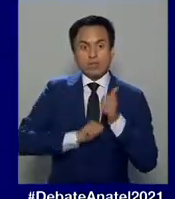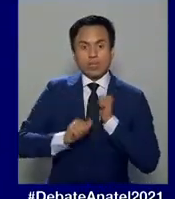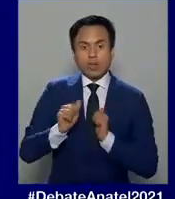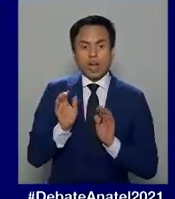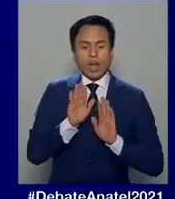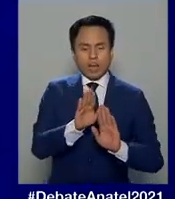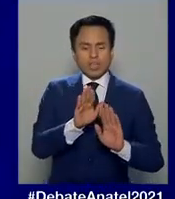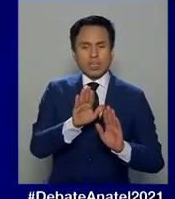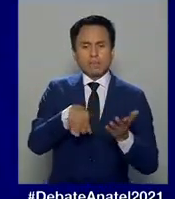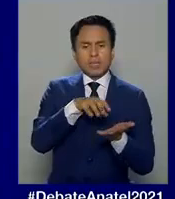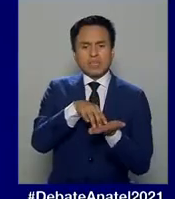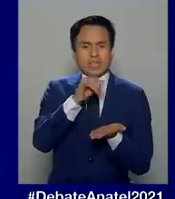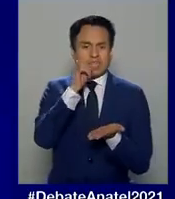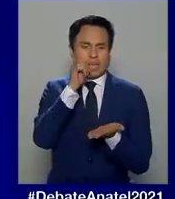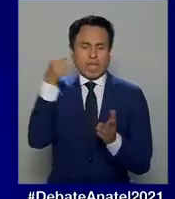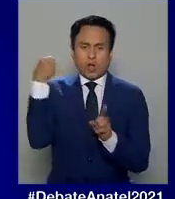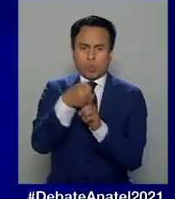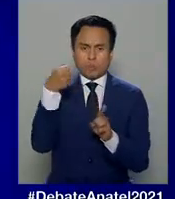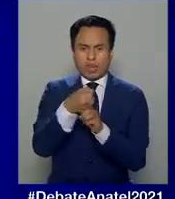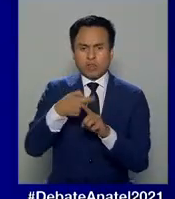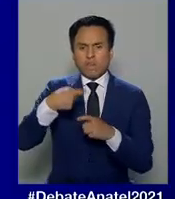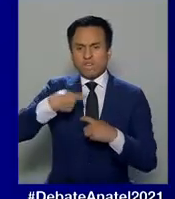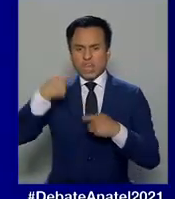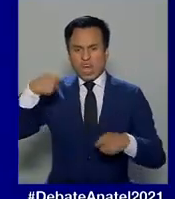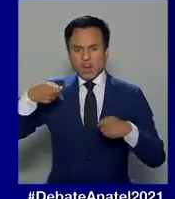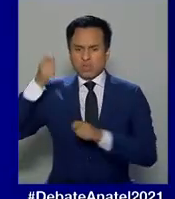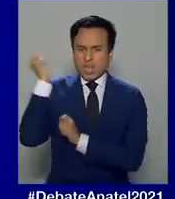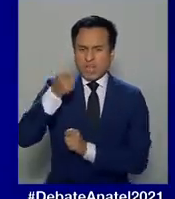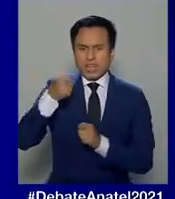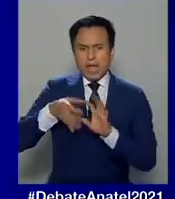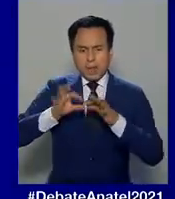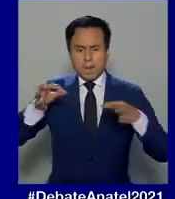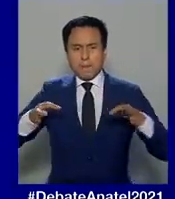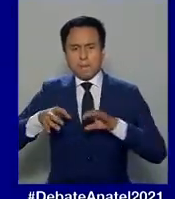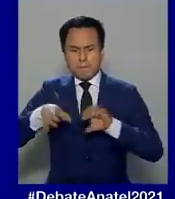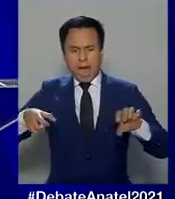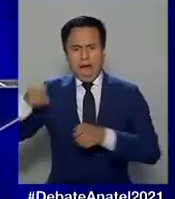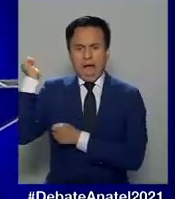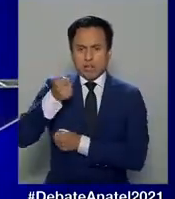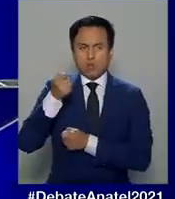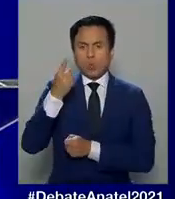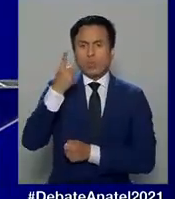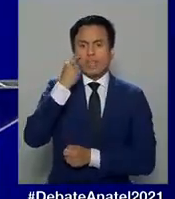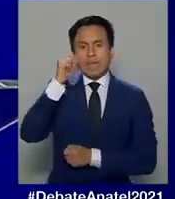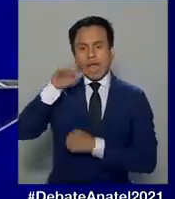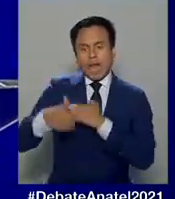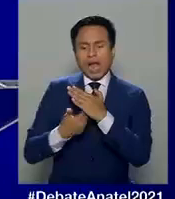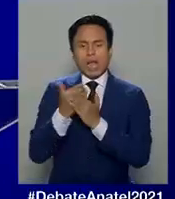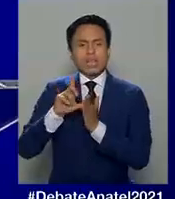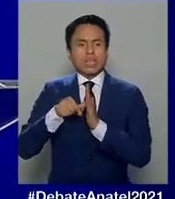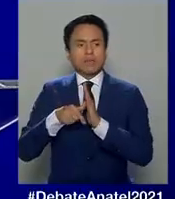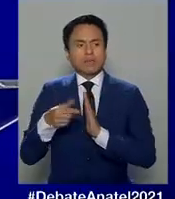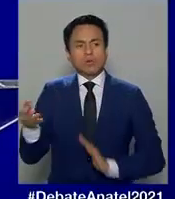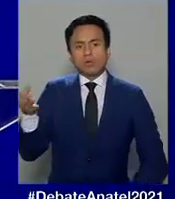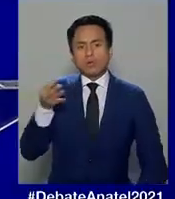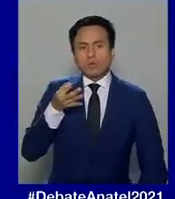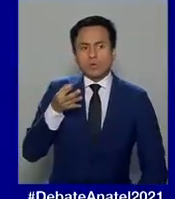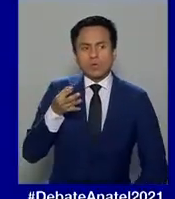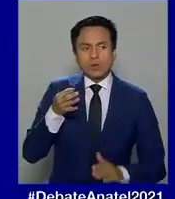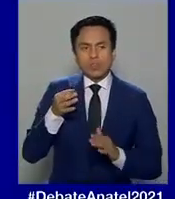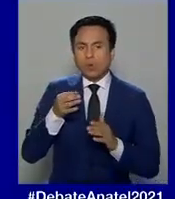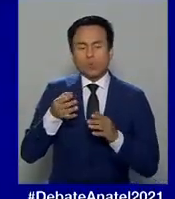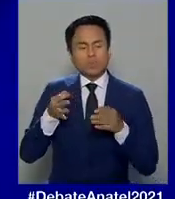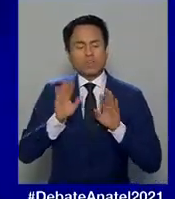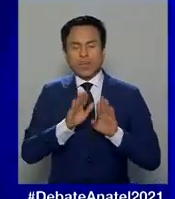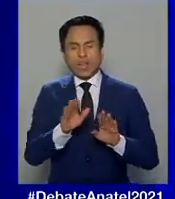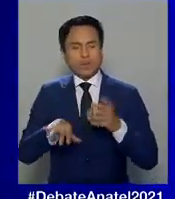adherentes en la Plaza Italia, que fueron golpeados con fierros, cadenas y palos. Y se demoró casi un día entero en decir que no justificaba la